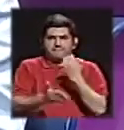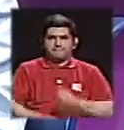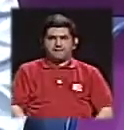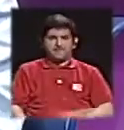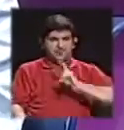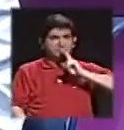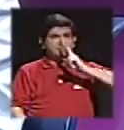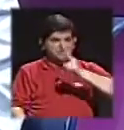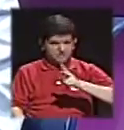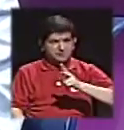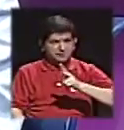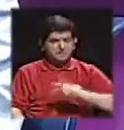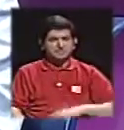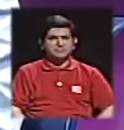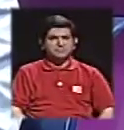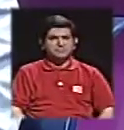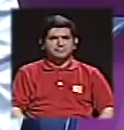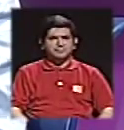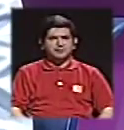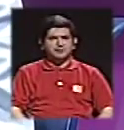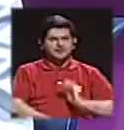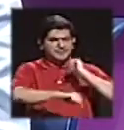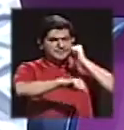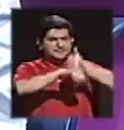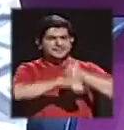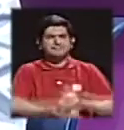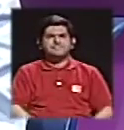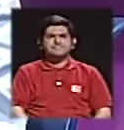en realidad se establece